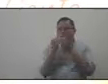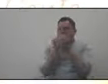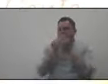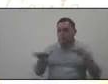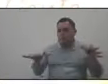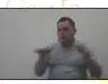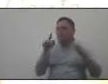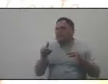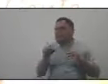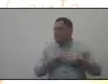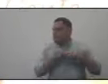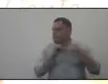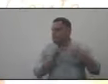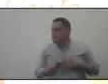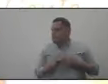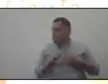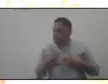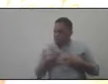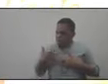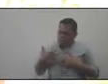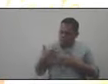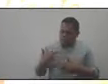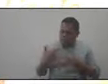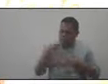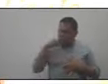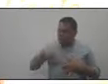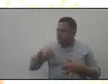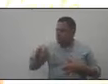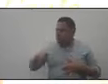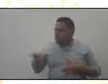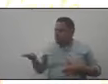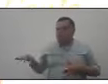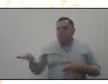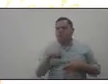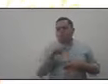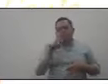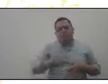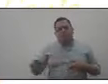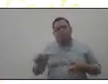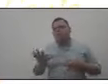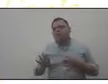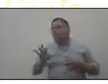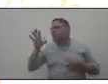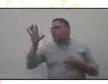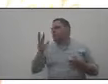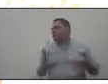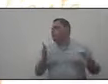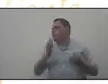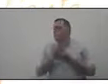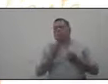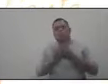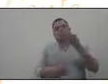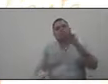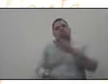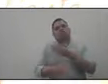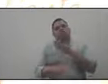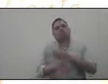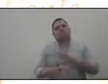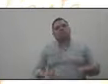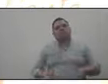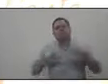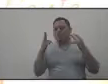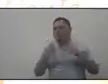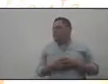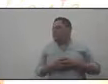con ese corazón así humanitario para que todos los pacientes que vayan de cáncer salgan adelante. Porque es que el cáncer